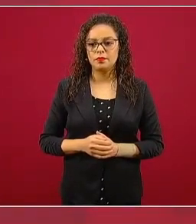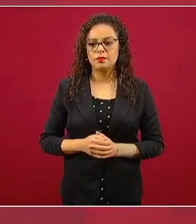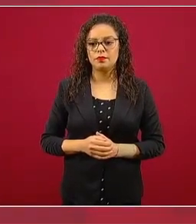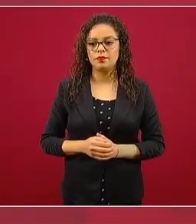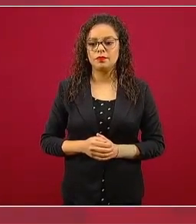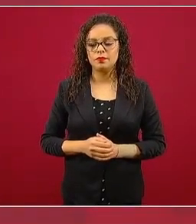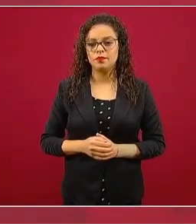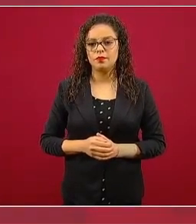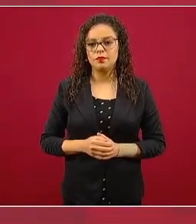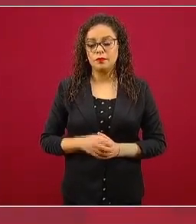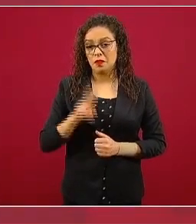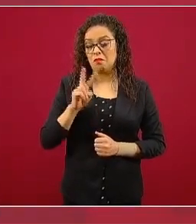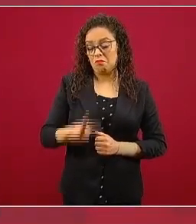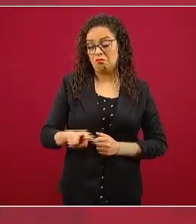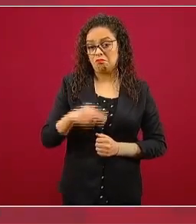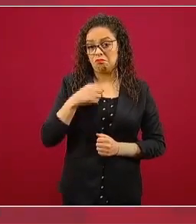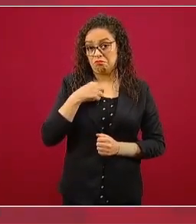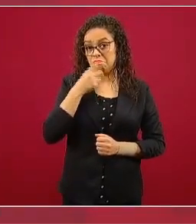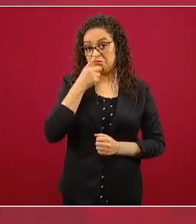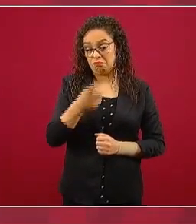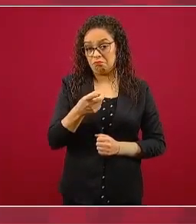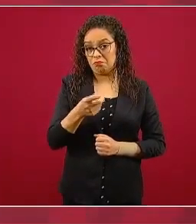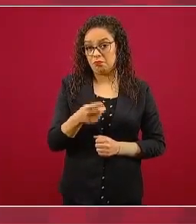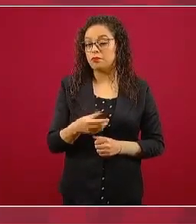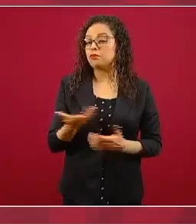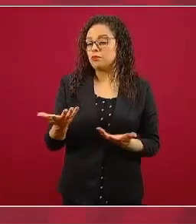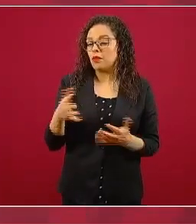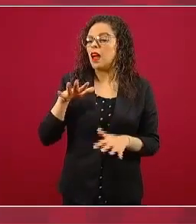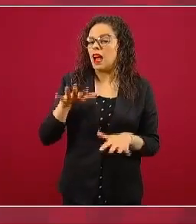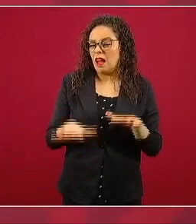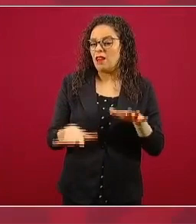que se llevan a cabo